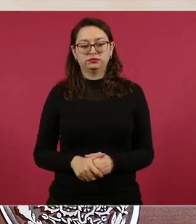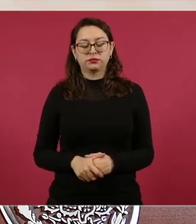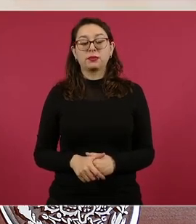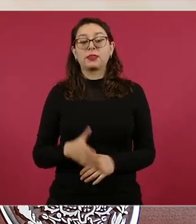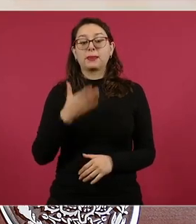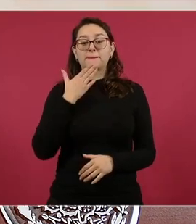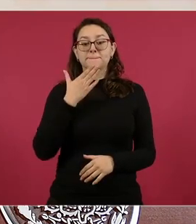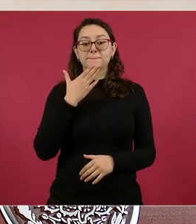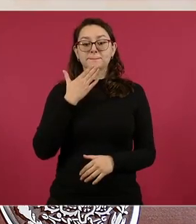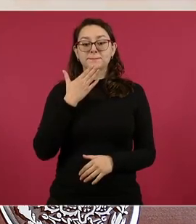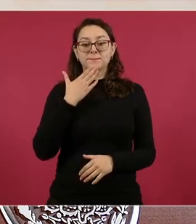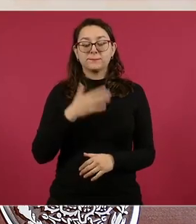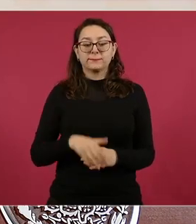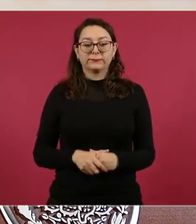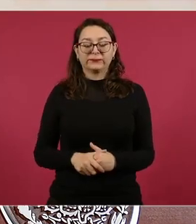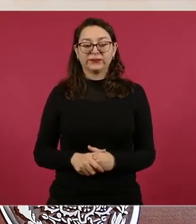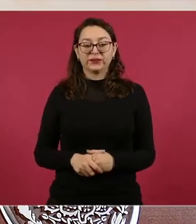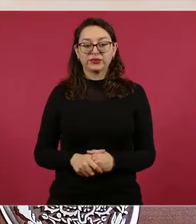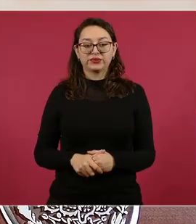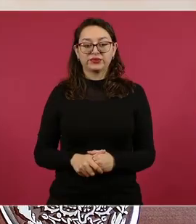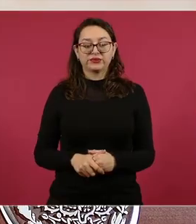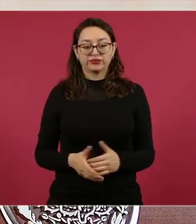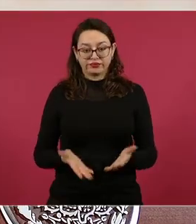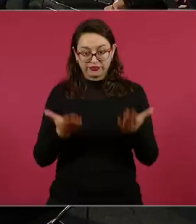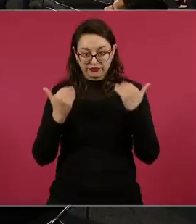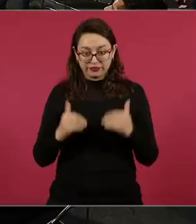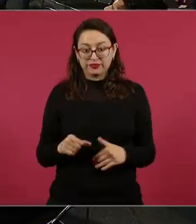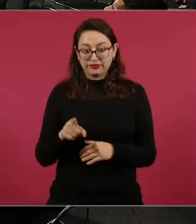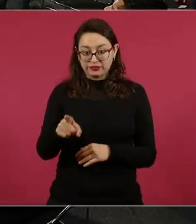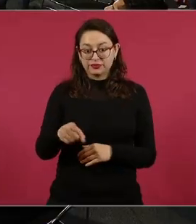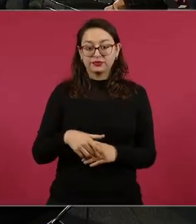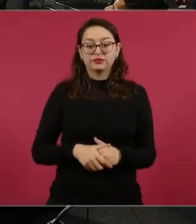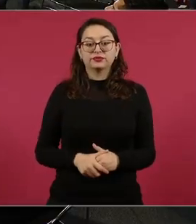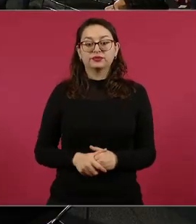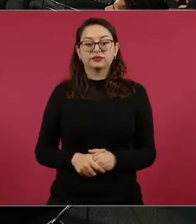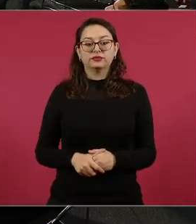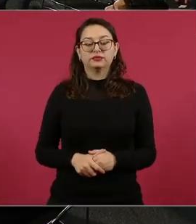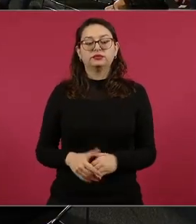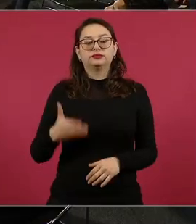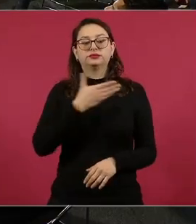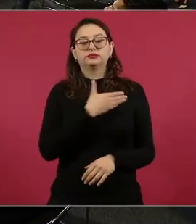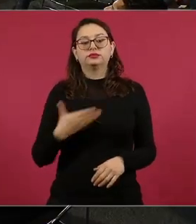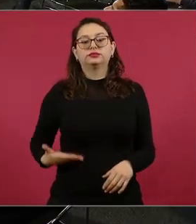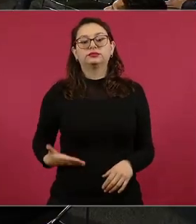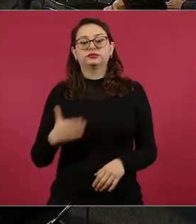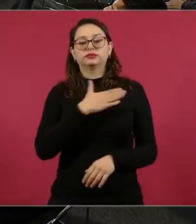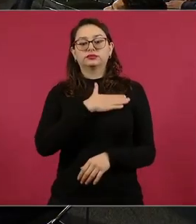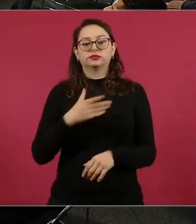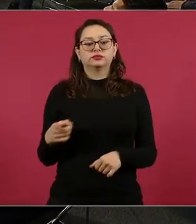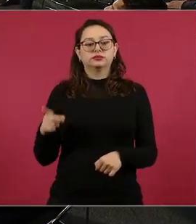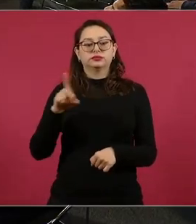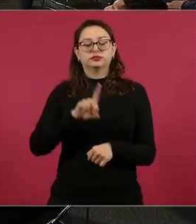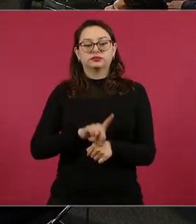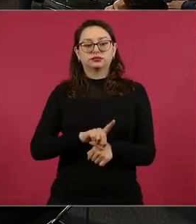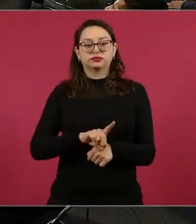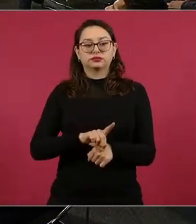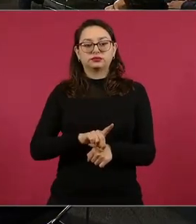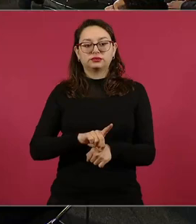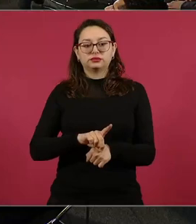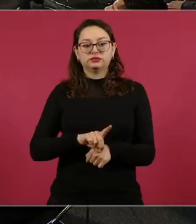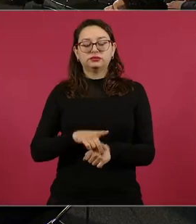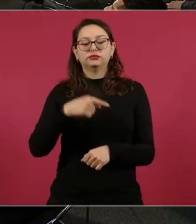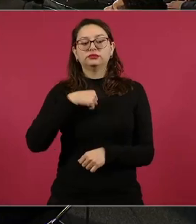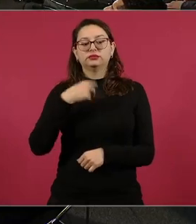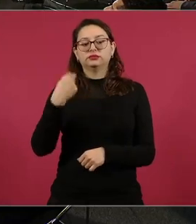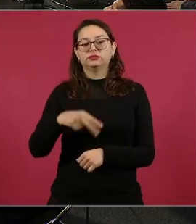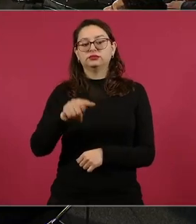Muy bien. Pues nos vamos a ver. Señor presidente, buenos días. Soy